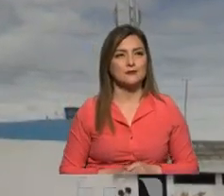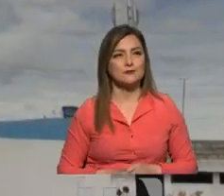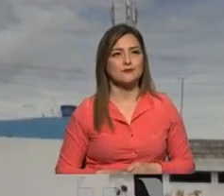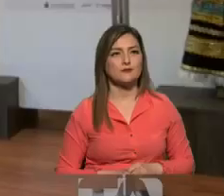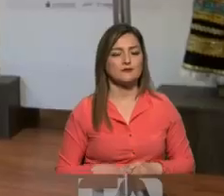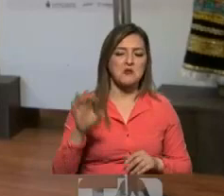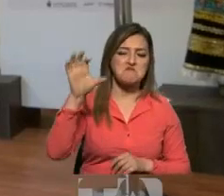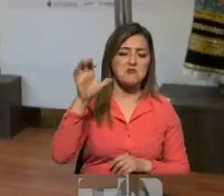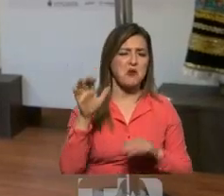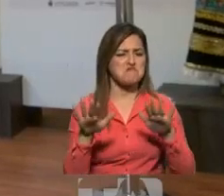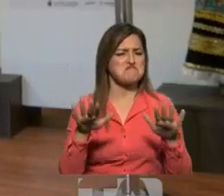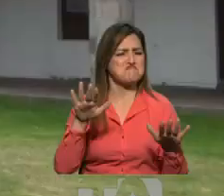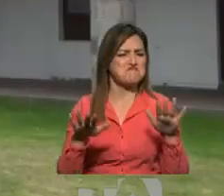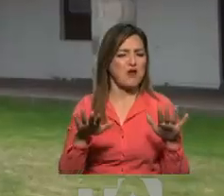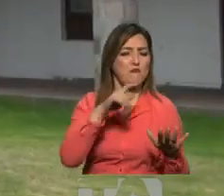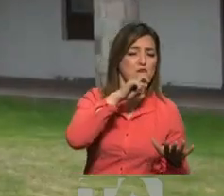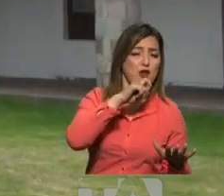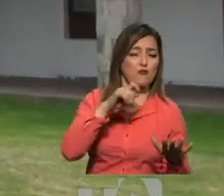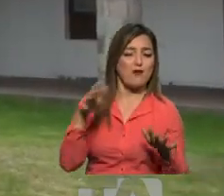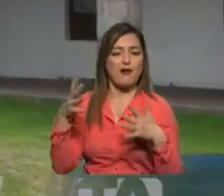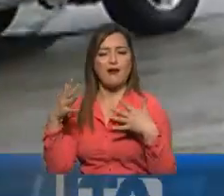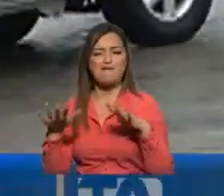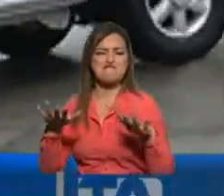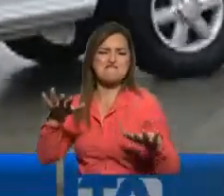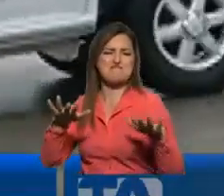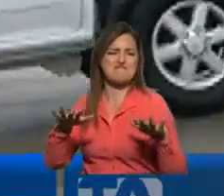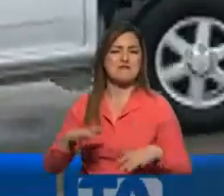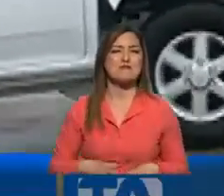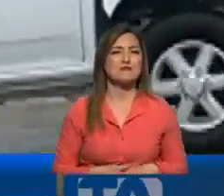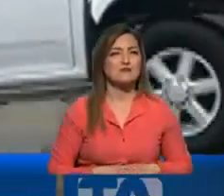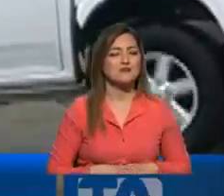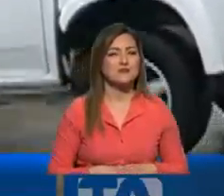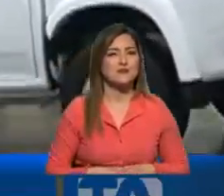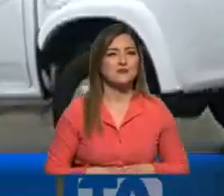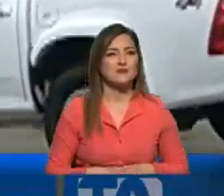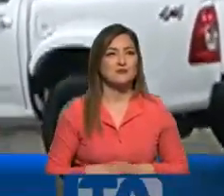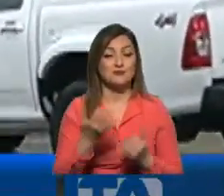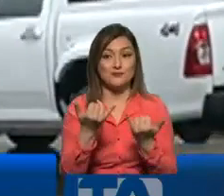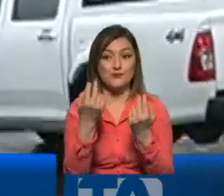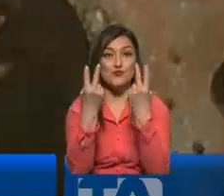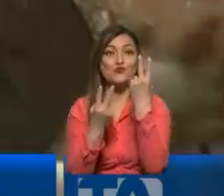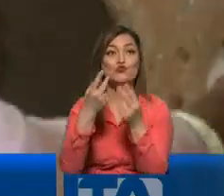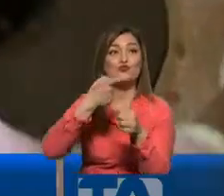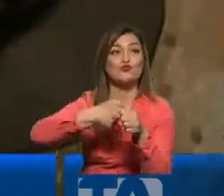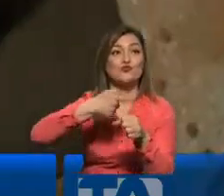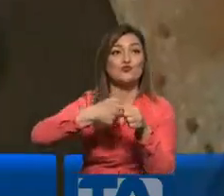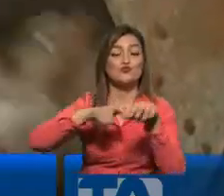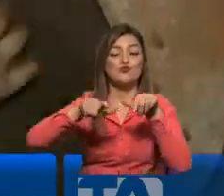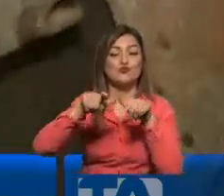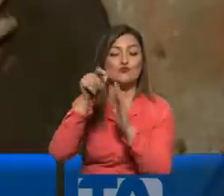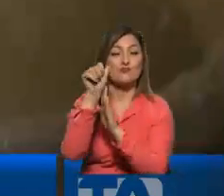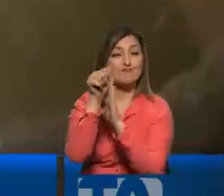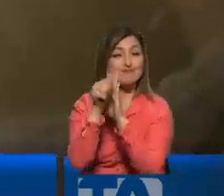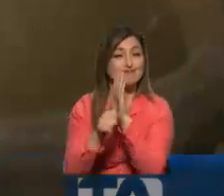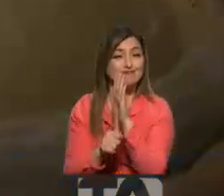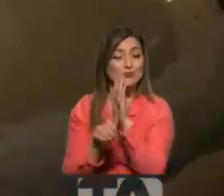con un clima templado a frío. En esta ocasión quisimos visitar esta provincia, pero específicamente a los